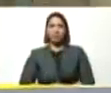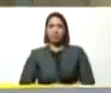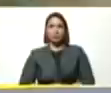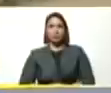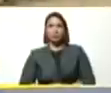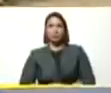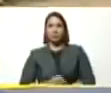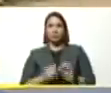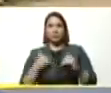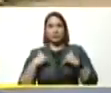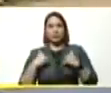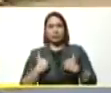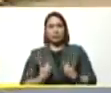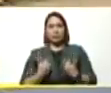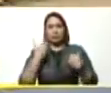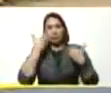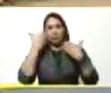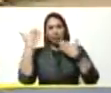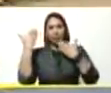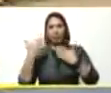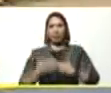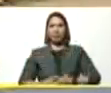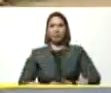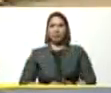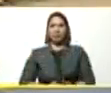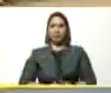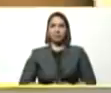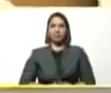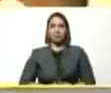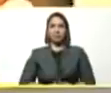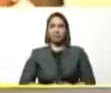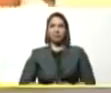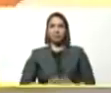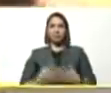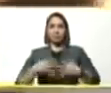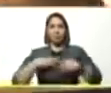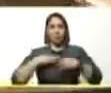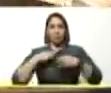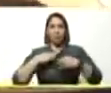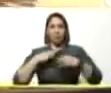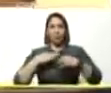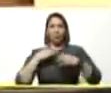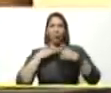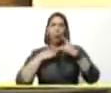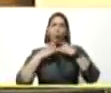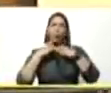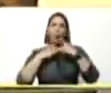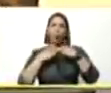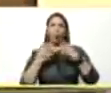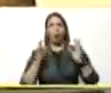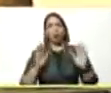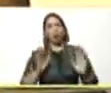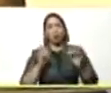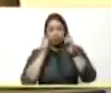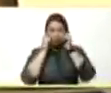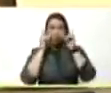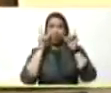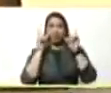quedó cansadita, mírala, vale, con su vestido multicolor. Ay, ay, ay, abrí los